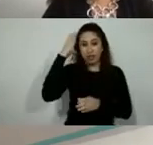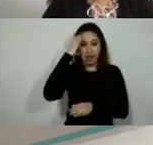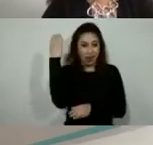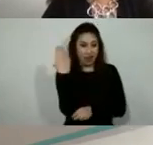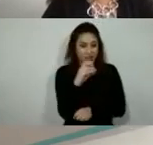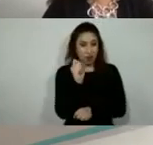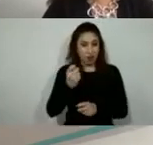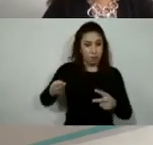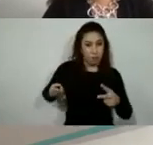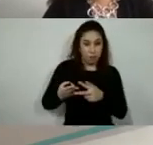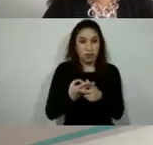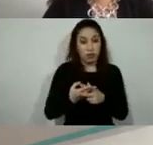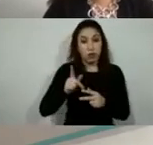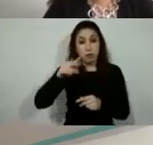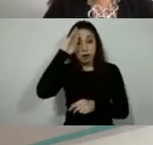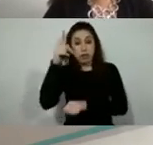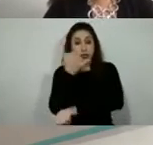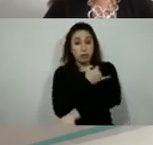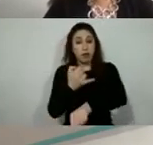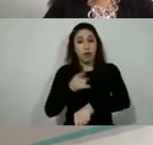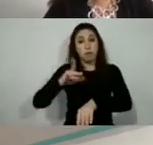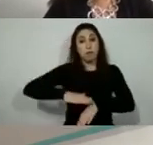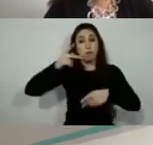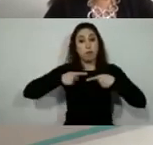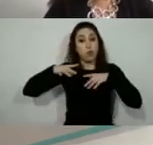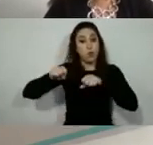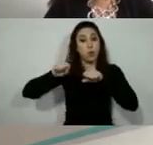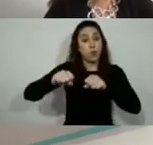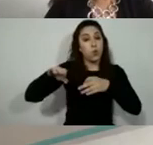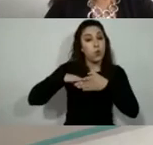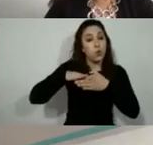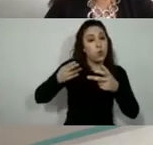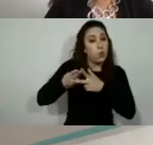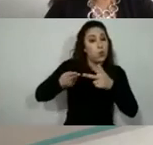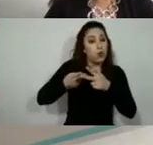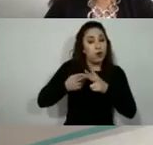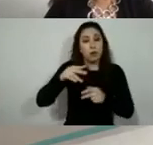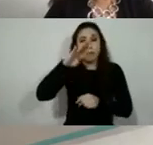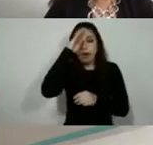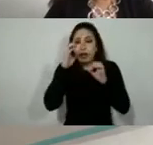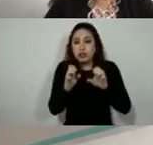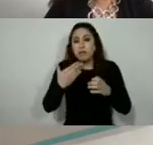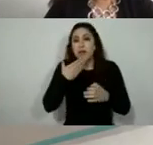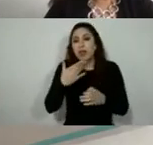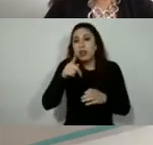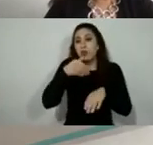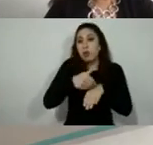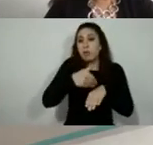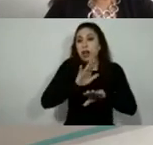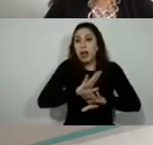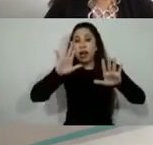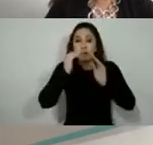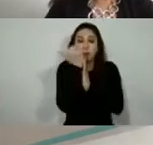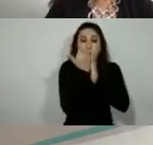a la cabeza en la ciudad. Y eso, y tampoco estamos conformes ni estamos a gusto, ¿no? Estamos todos los días luchando y